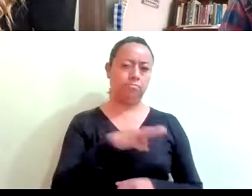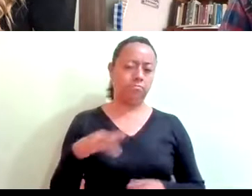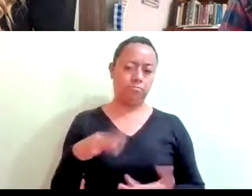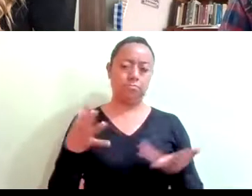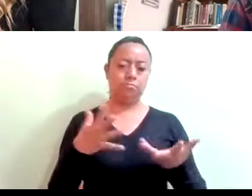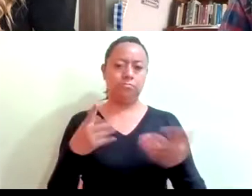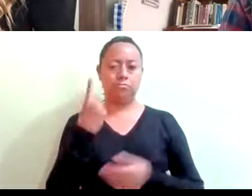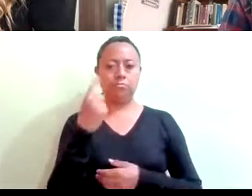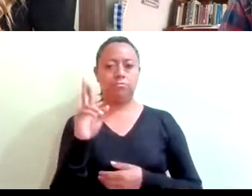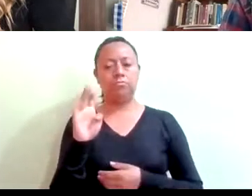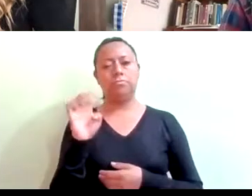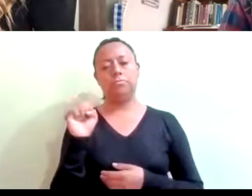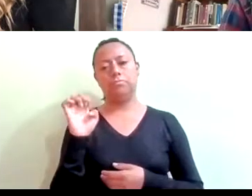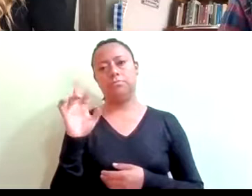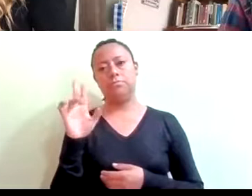pero solamente dejar